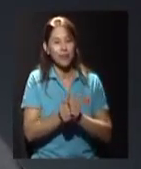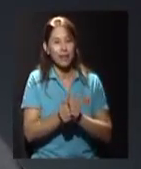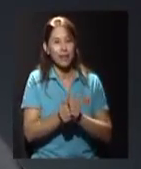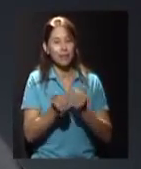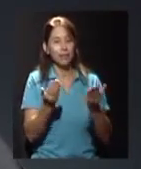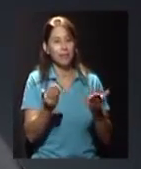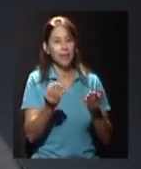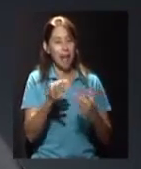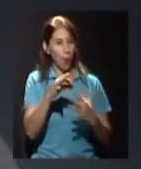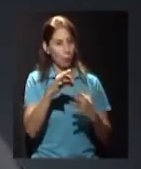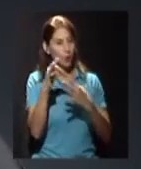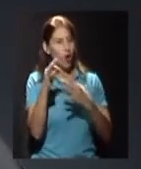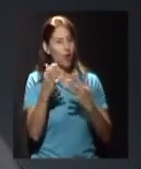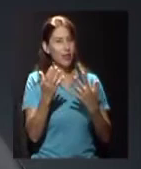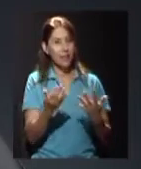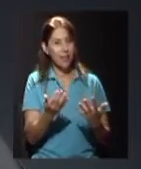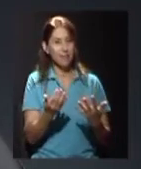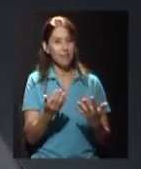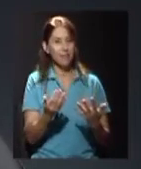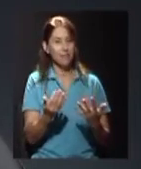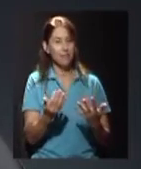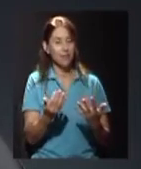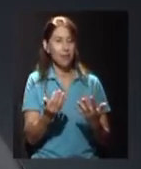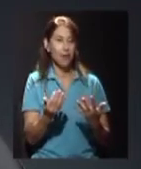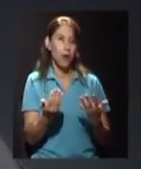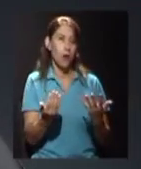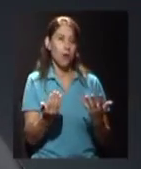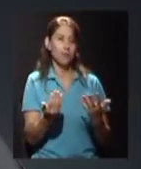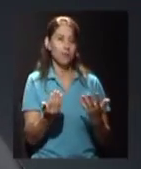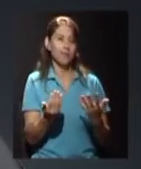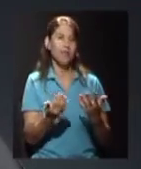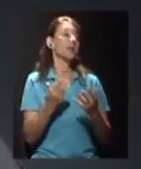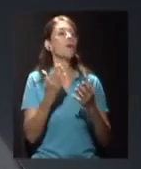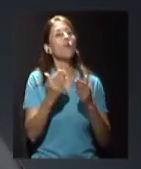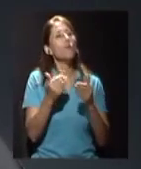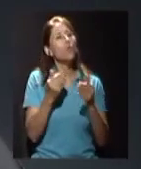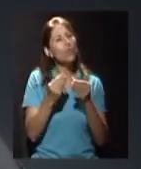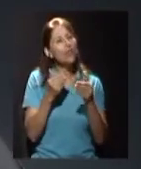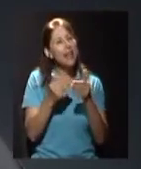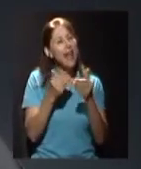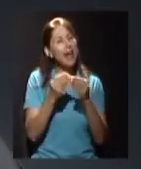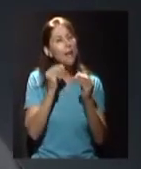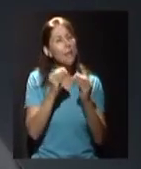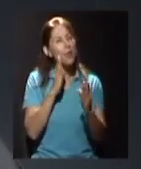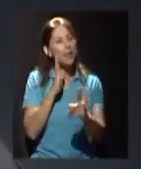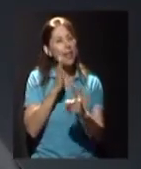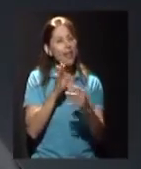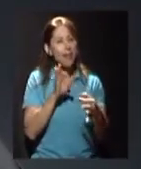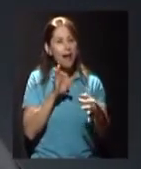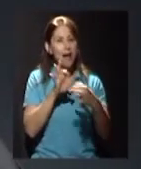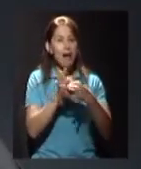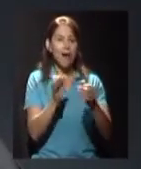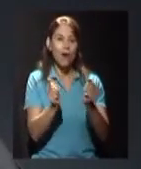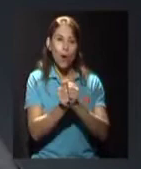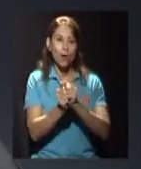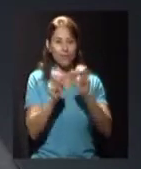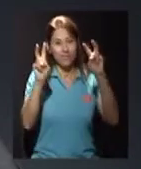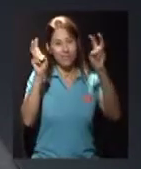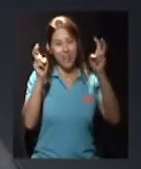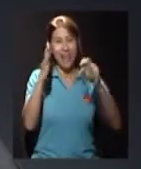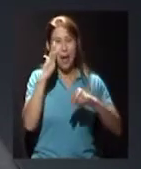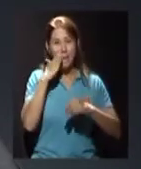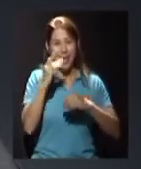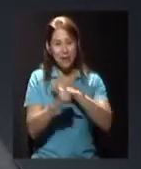la opción de hoy o la raíz muy cercana y directa con la madre patria como se